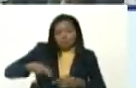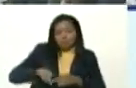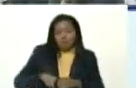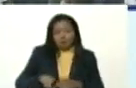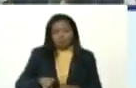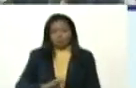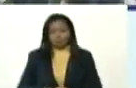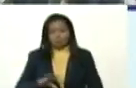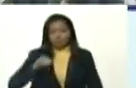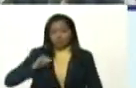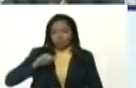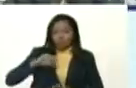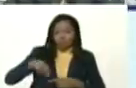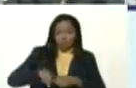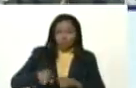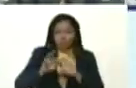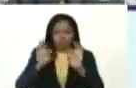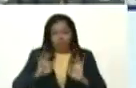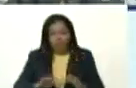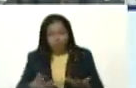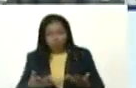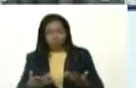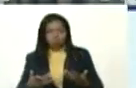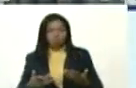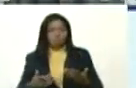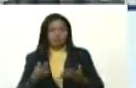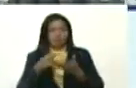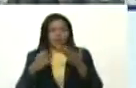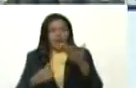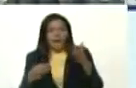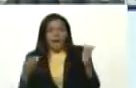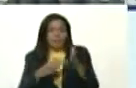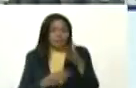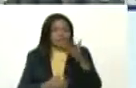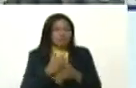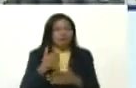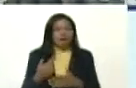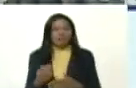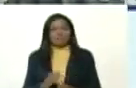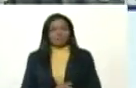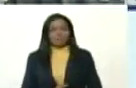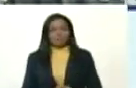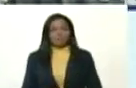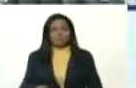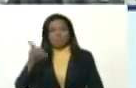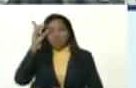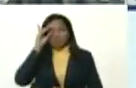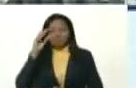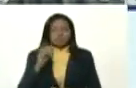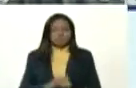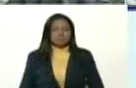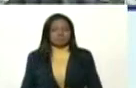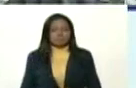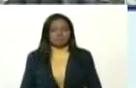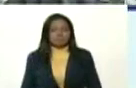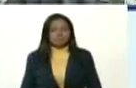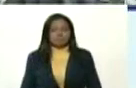y a mil cosas más. Delcy, Aristóbulo, el negro y la